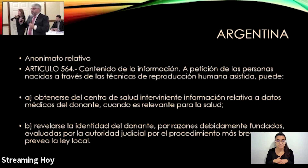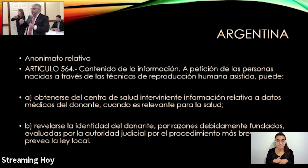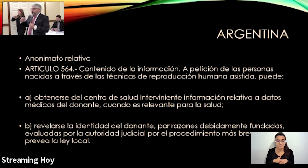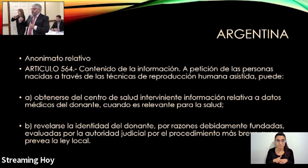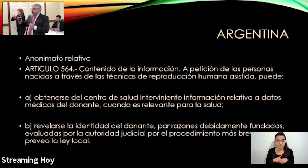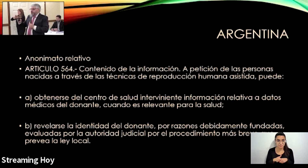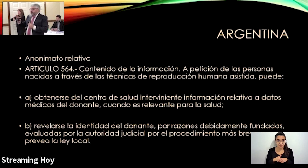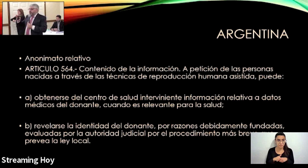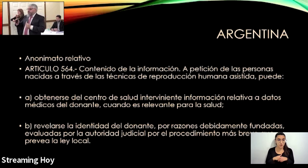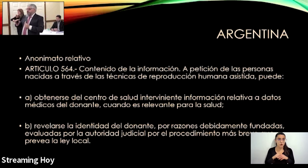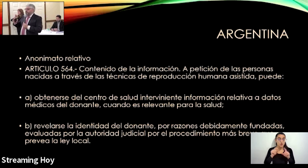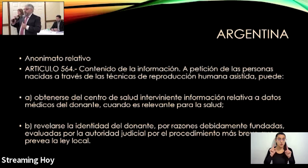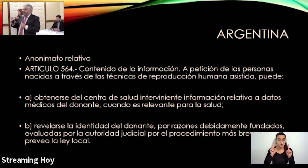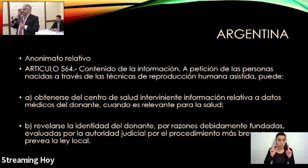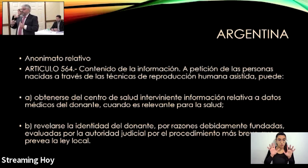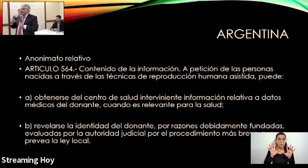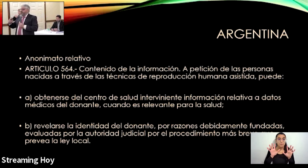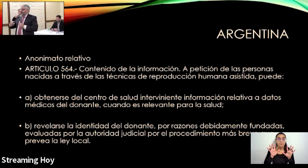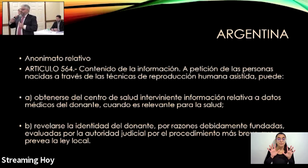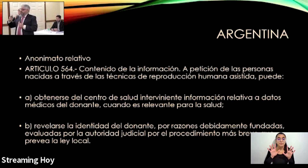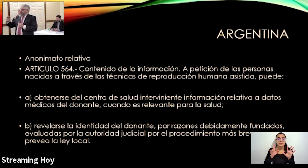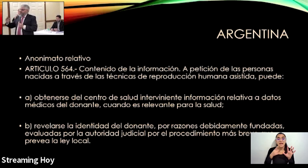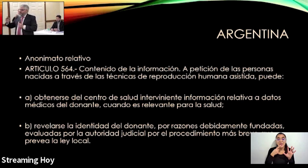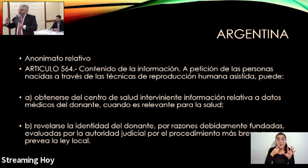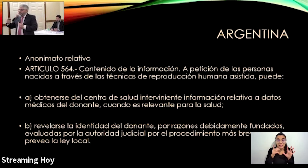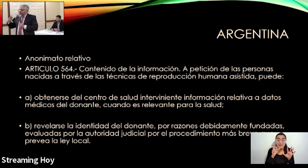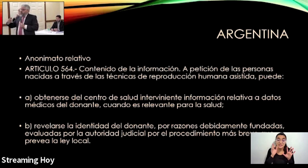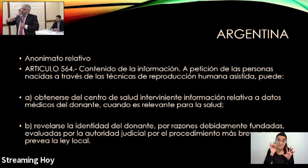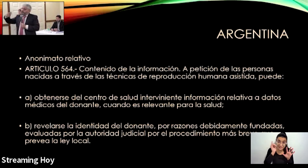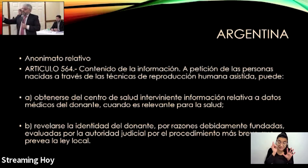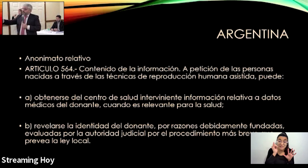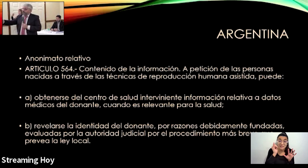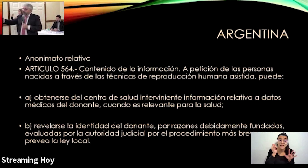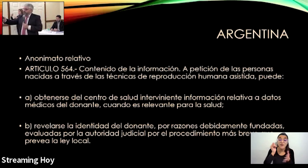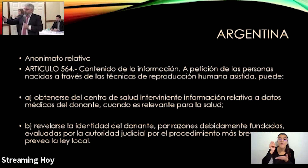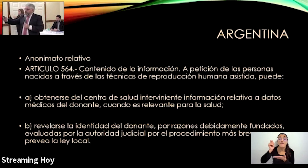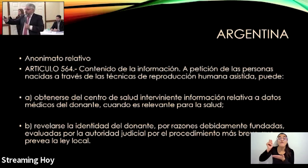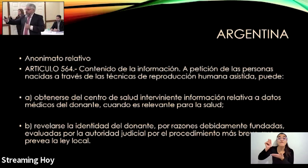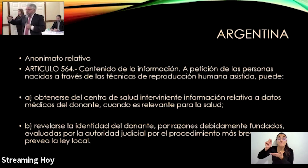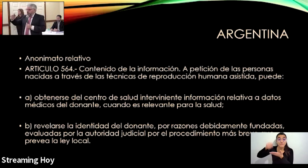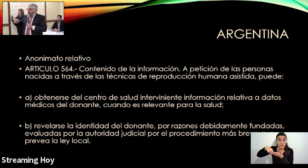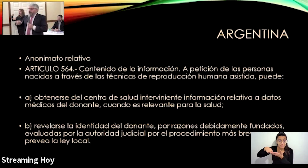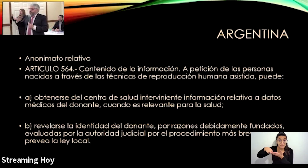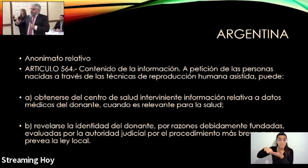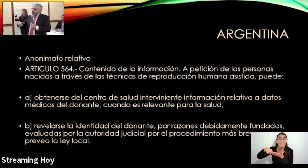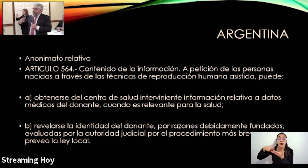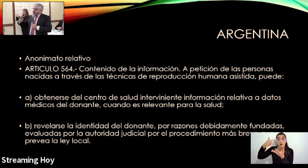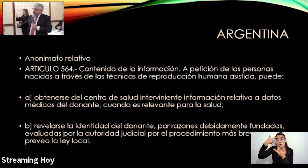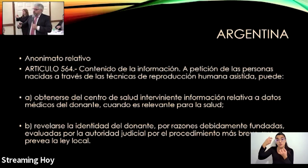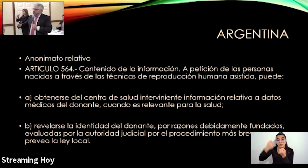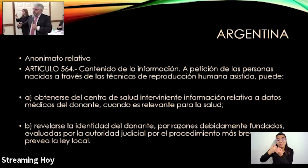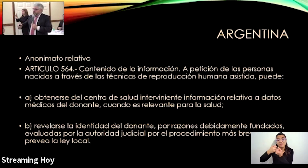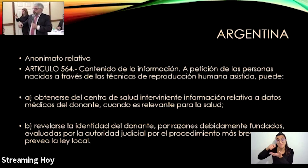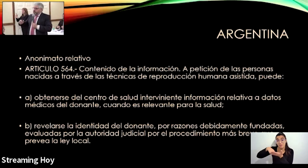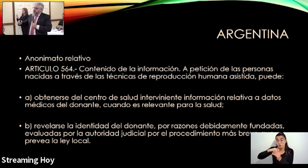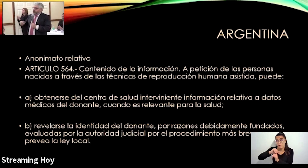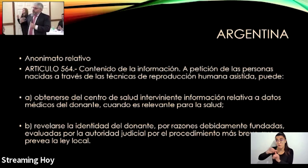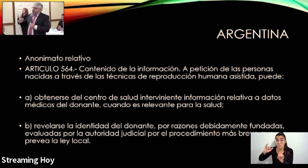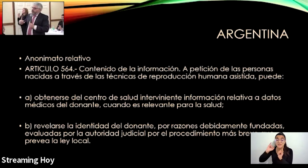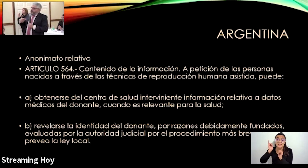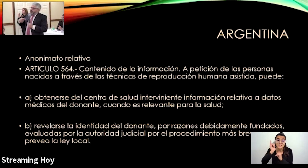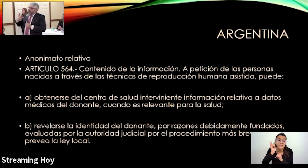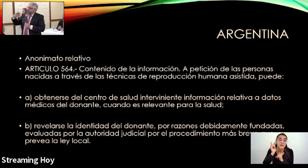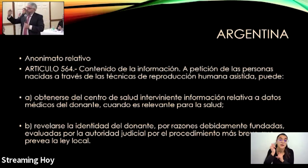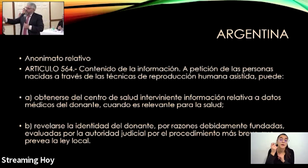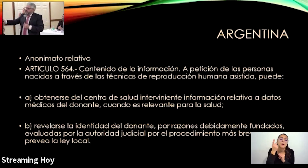No, claro, lo que sí se hace firmar un consentimiento informado es a los efectos